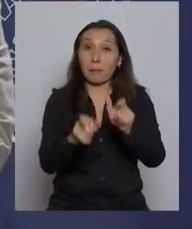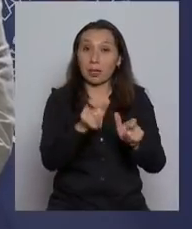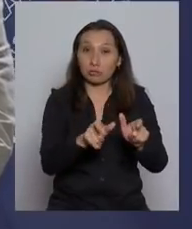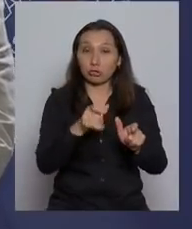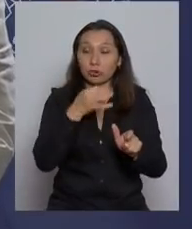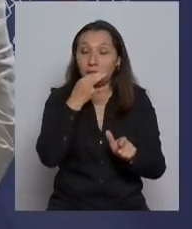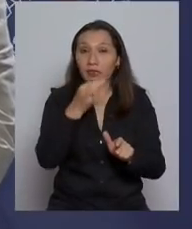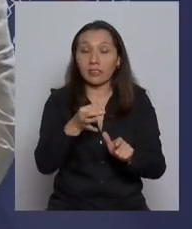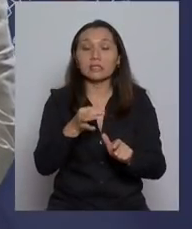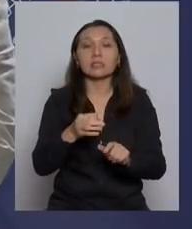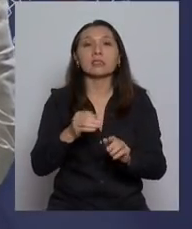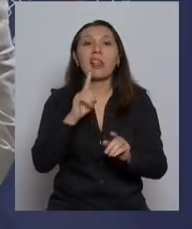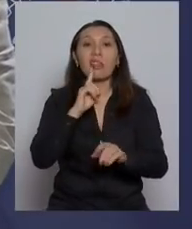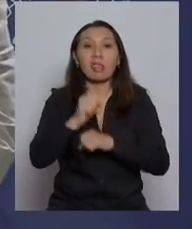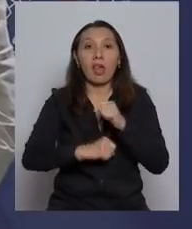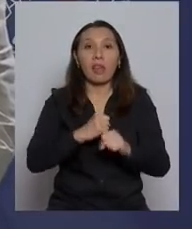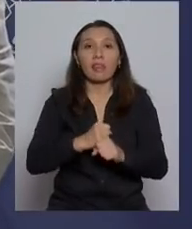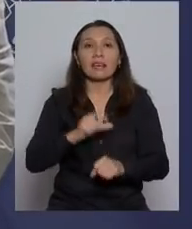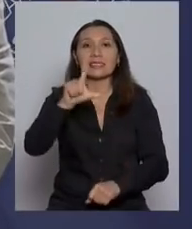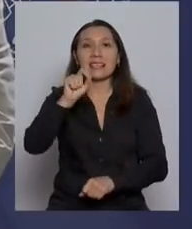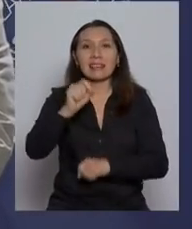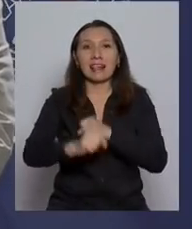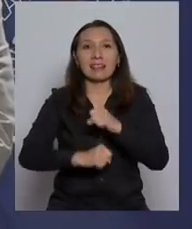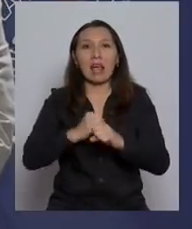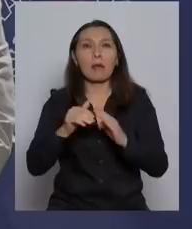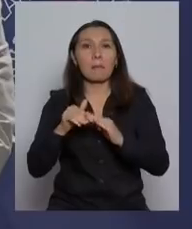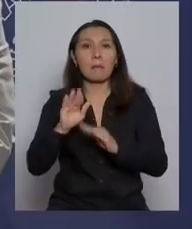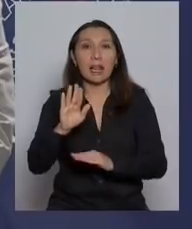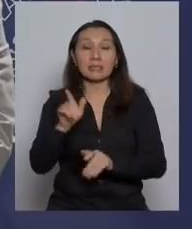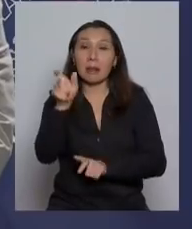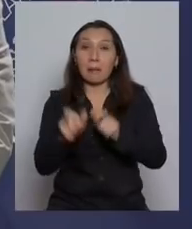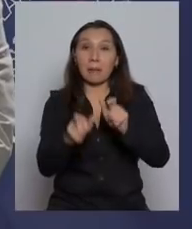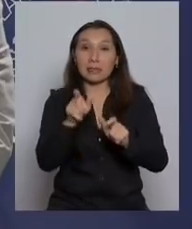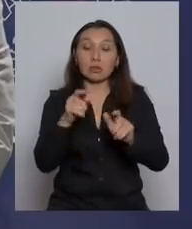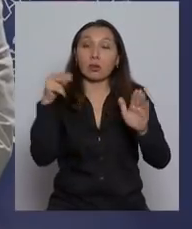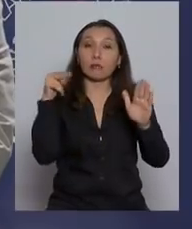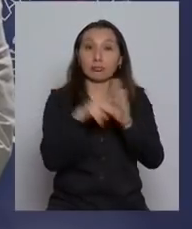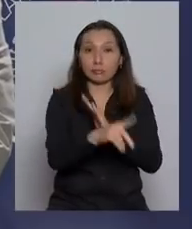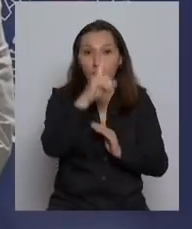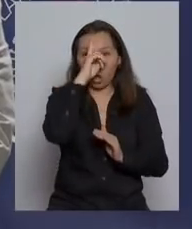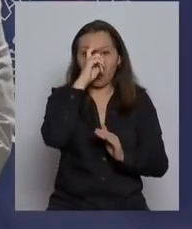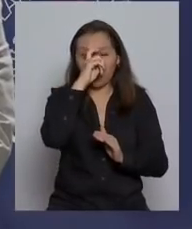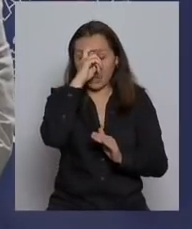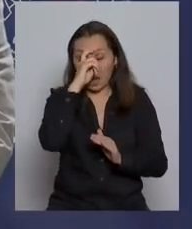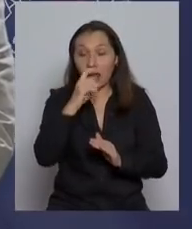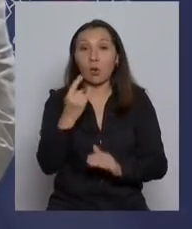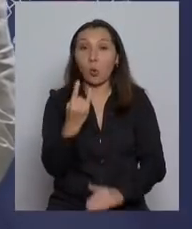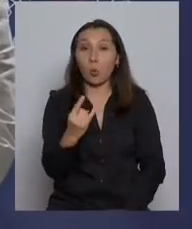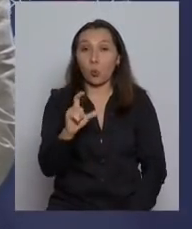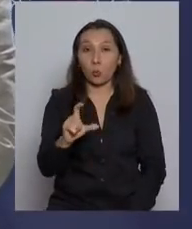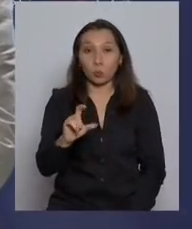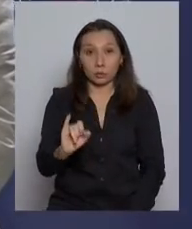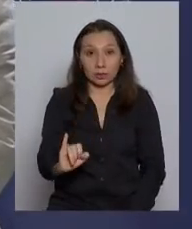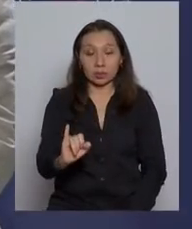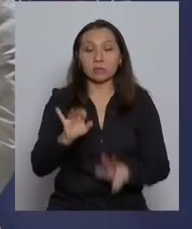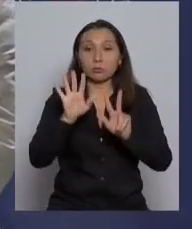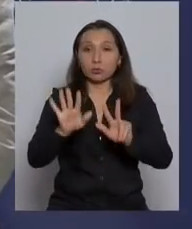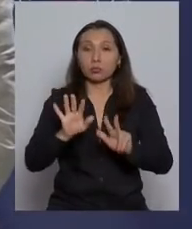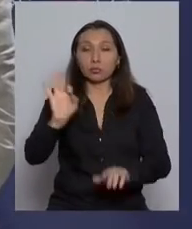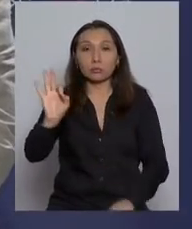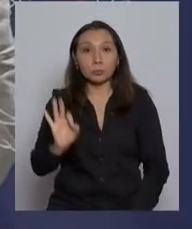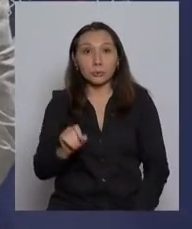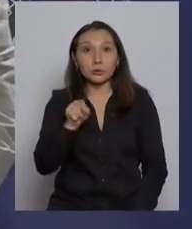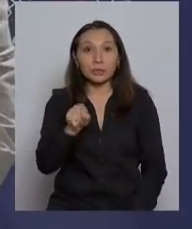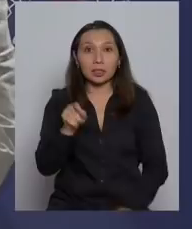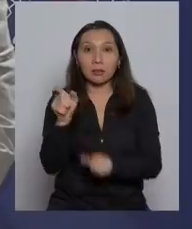más de 19 pacientes, son más de 70 años. Es decir, del total de personas hospitalizadas en unidad de cuidados críticos, el 18%